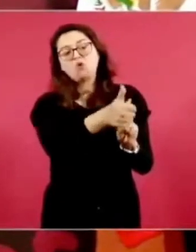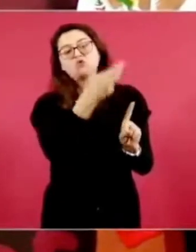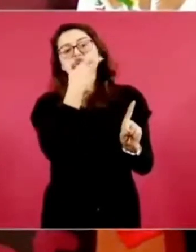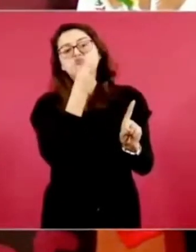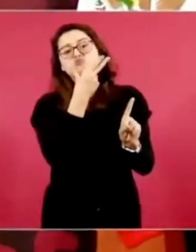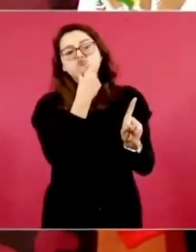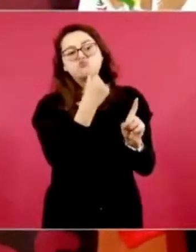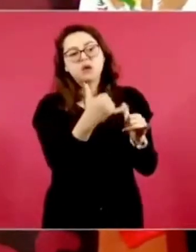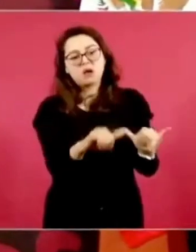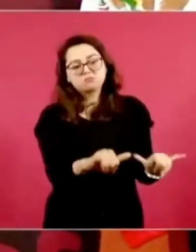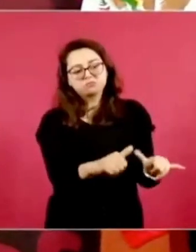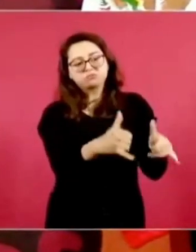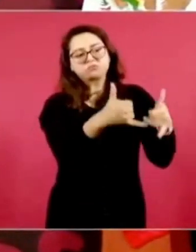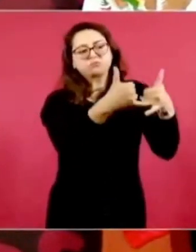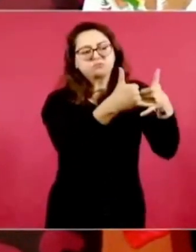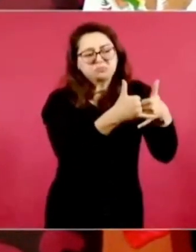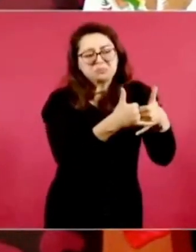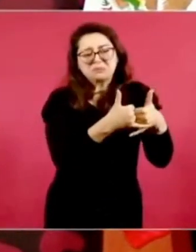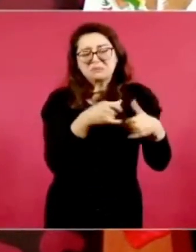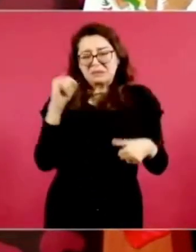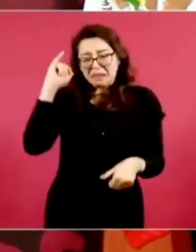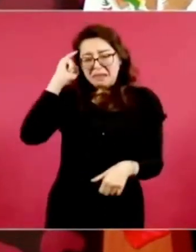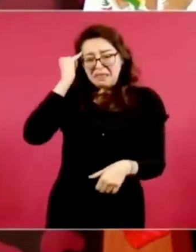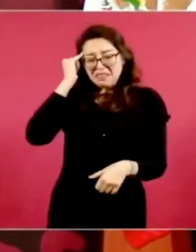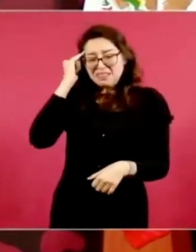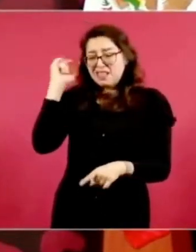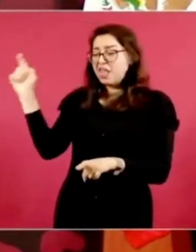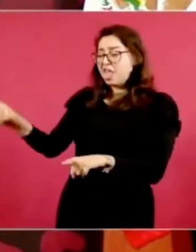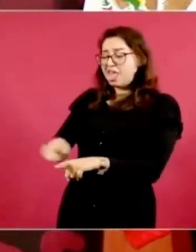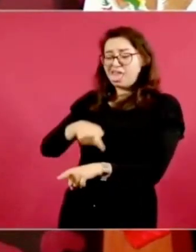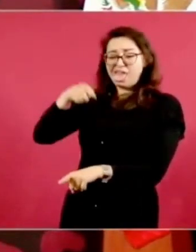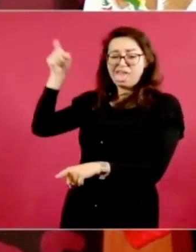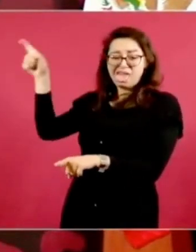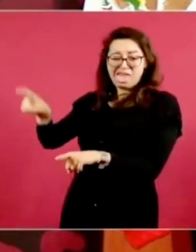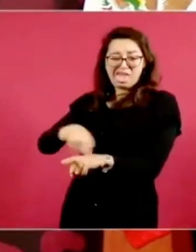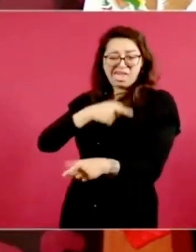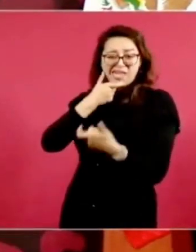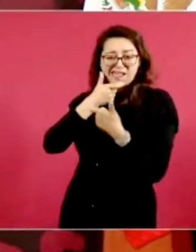se burla de indígenas.